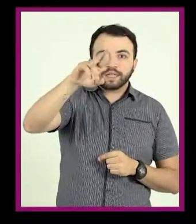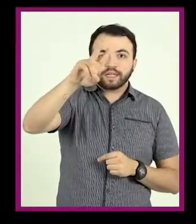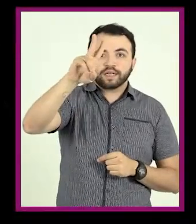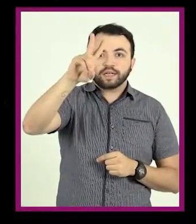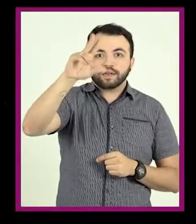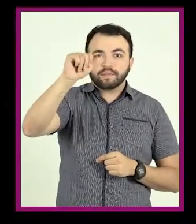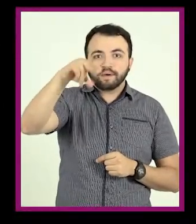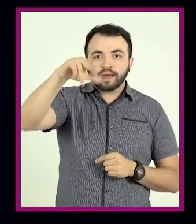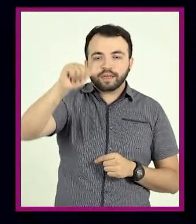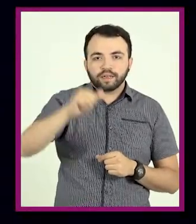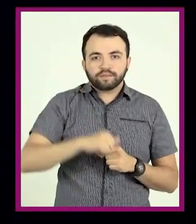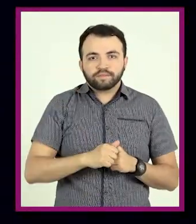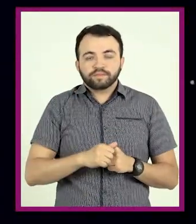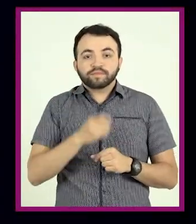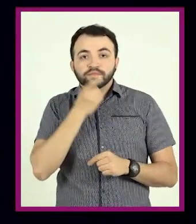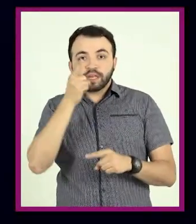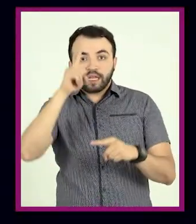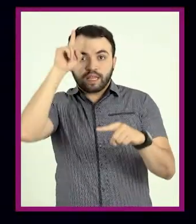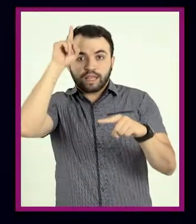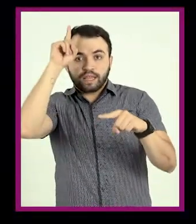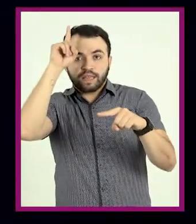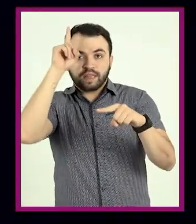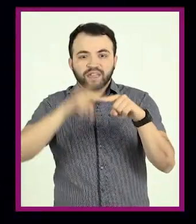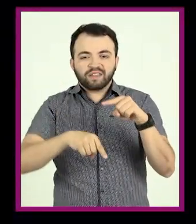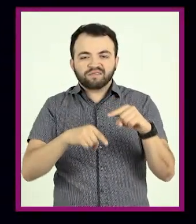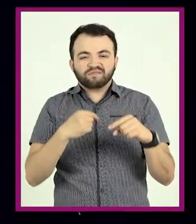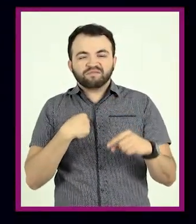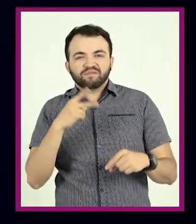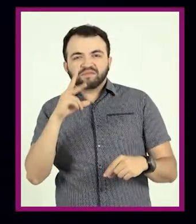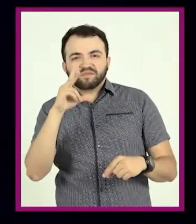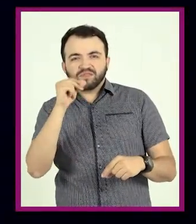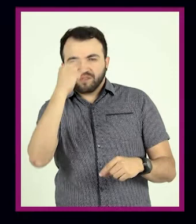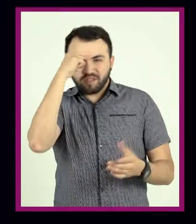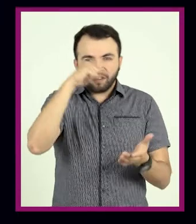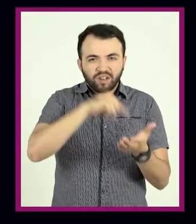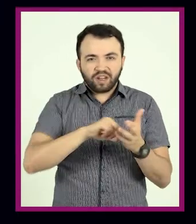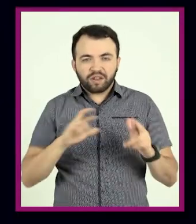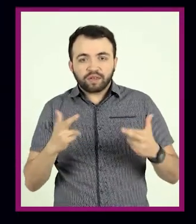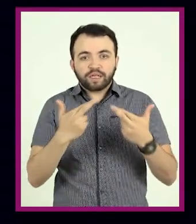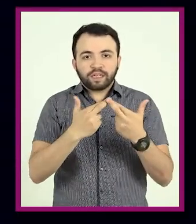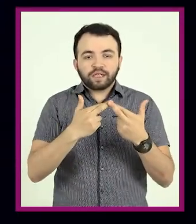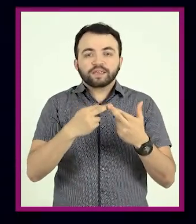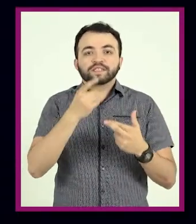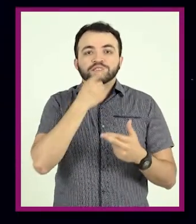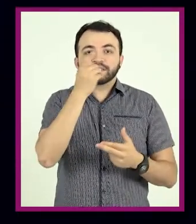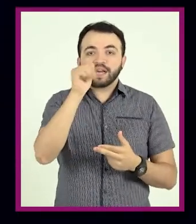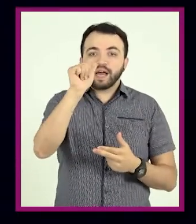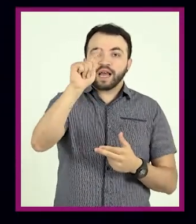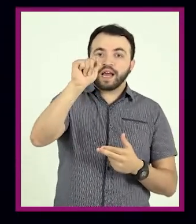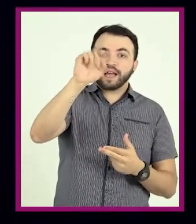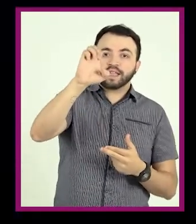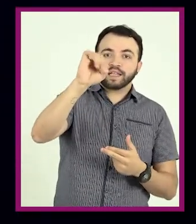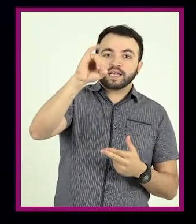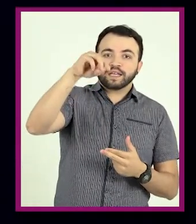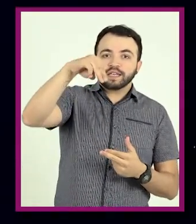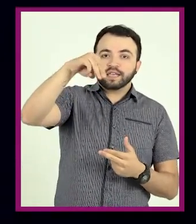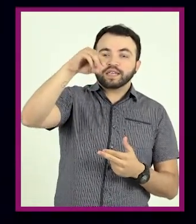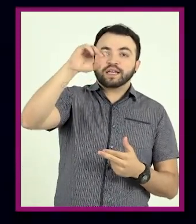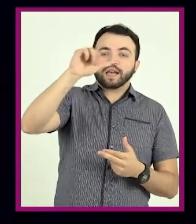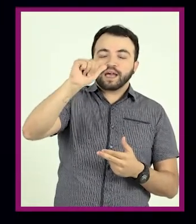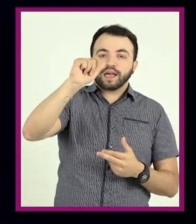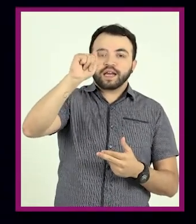llamado nirvana. La negación de la religión recibe el nombre de ateísmo. El prefijo a denota